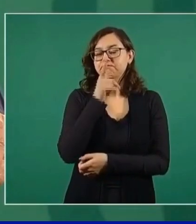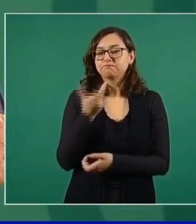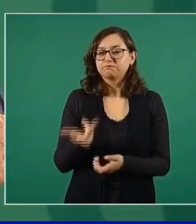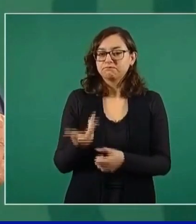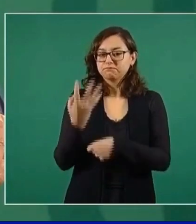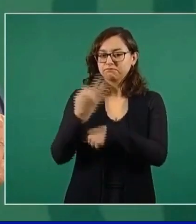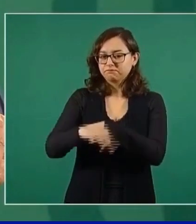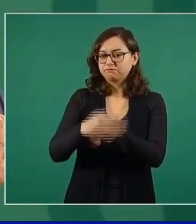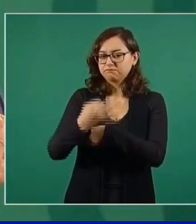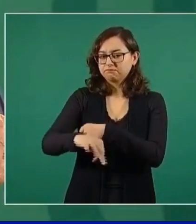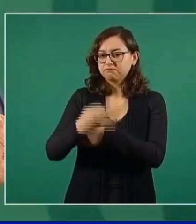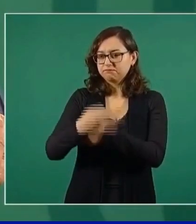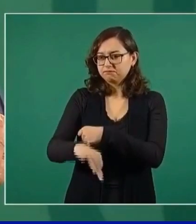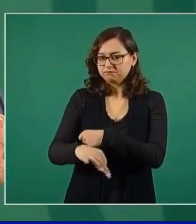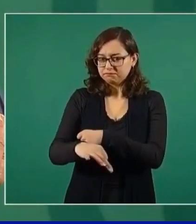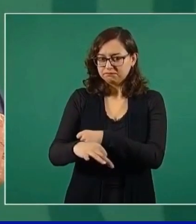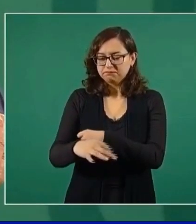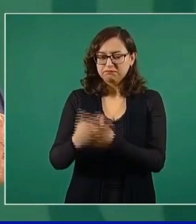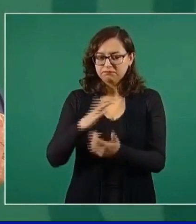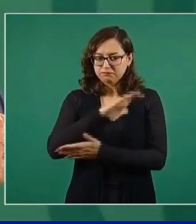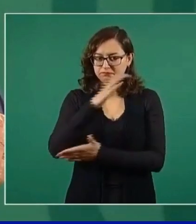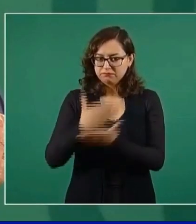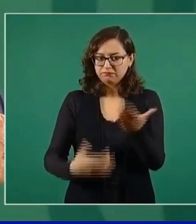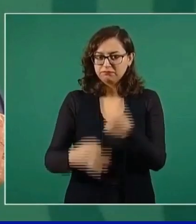como eventuales,